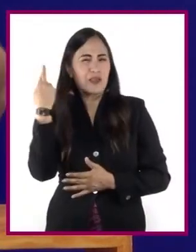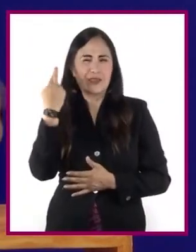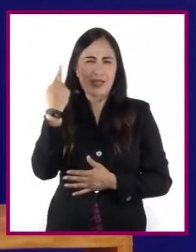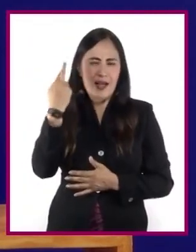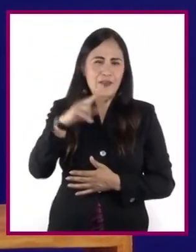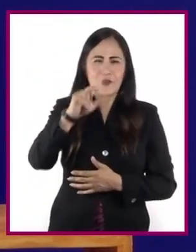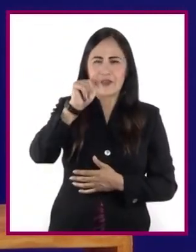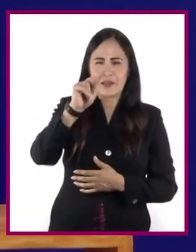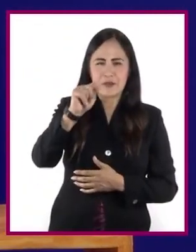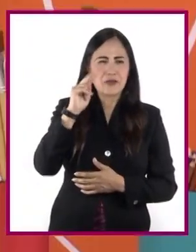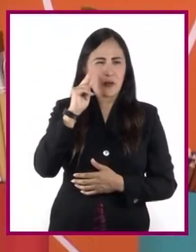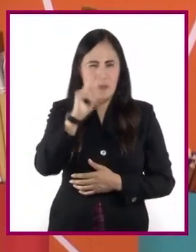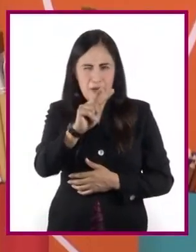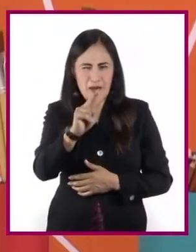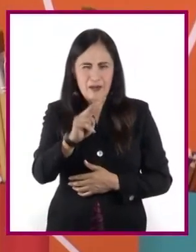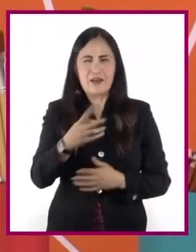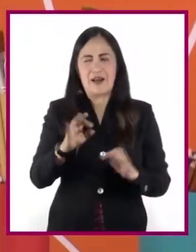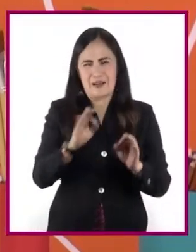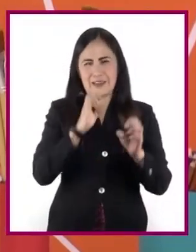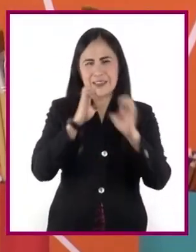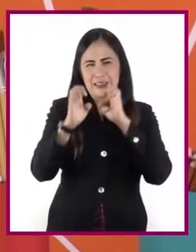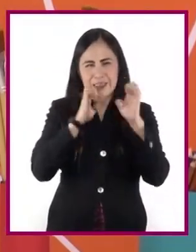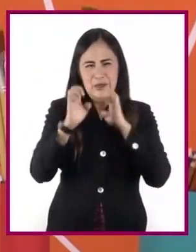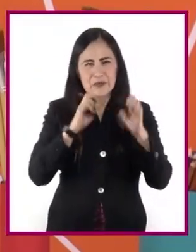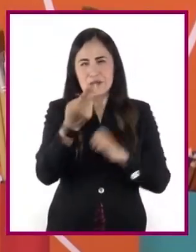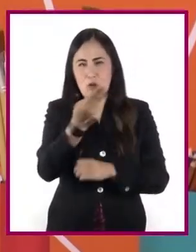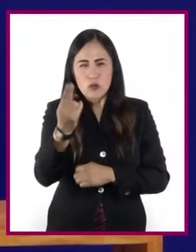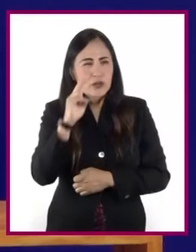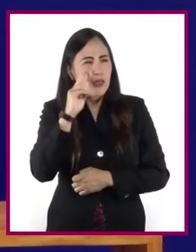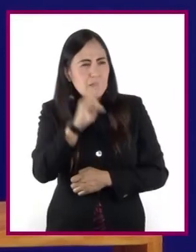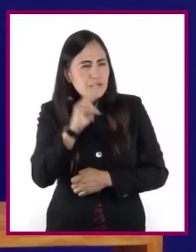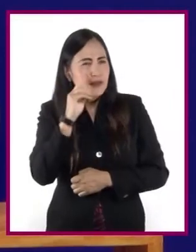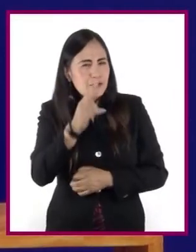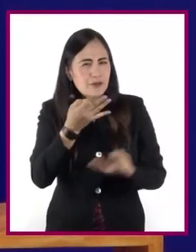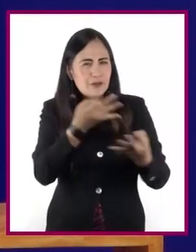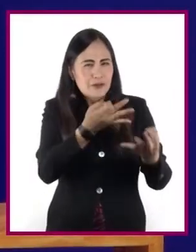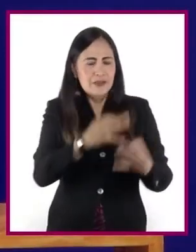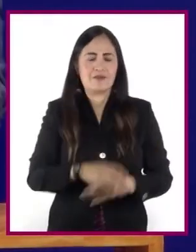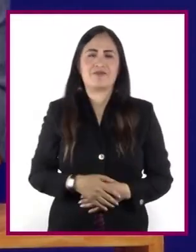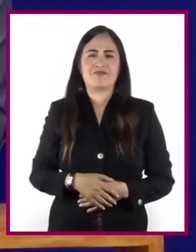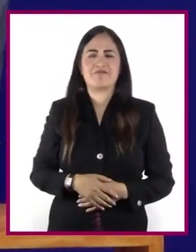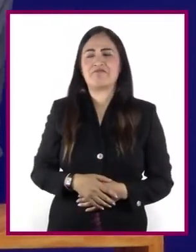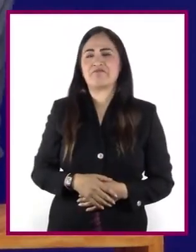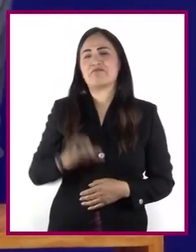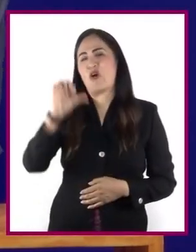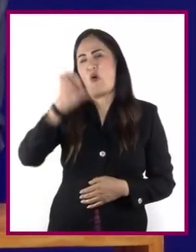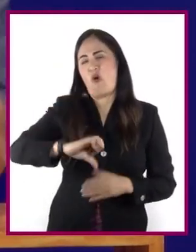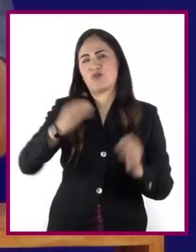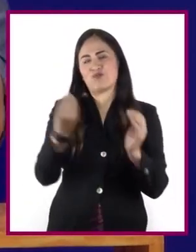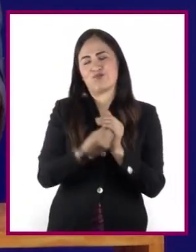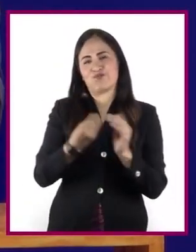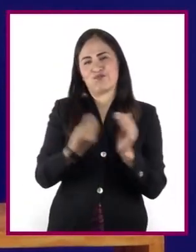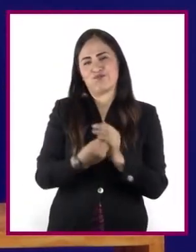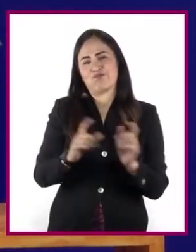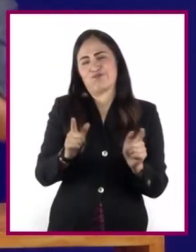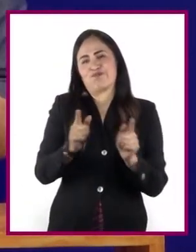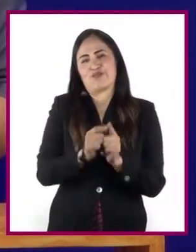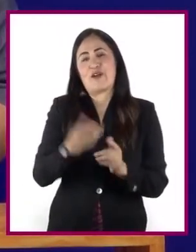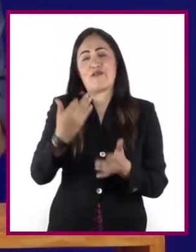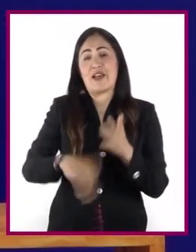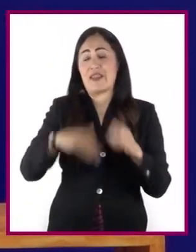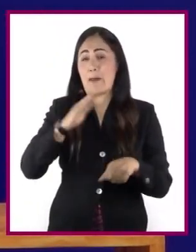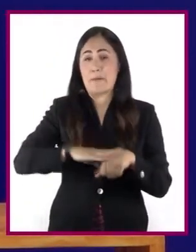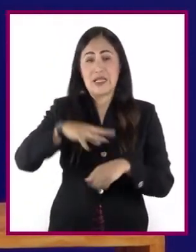presentan entrevistas. Totalmente de acuerdo, Enrique. Hemos concluido, pero aún nos queda mucho por conocer y aprender.